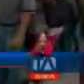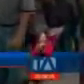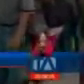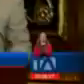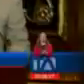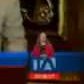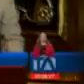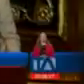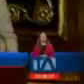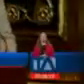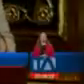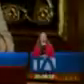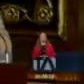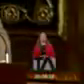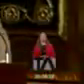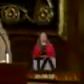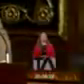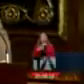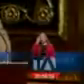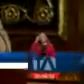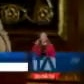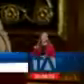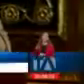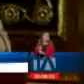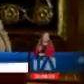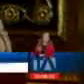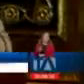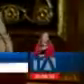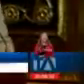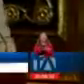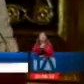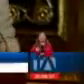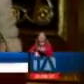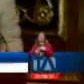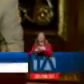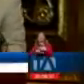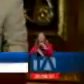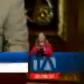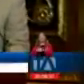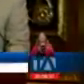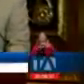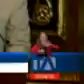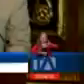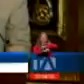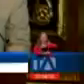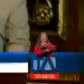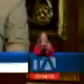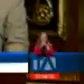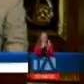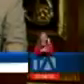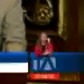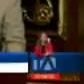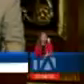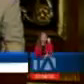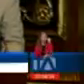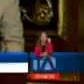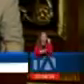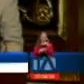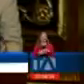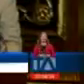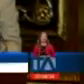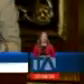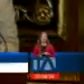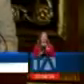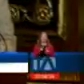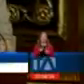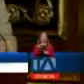innumerables obras. Lo hicimos para ustedes, para todos, pero fundamentalmente para los pobres, fundamentalmente para la